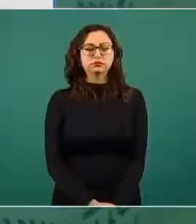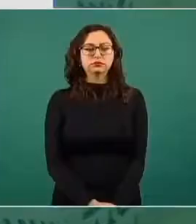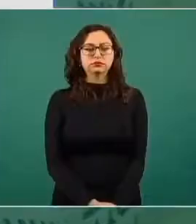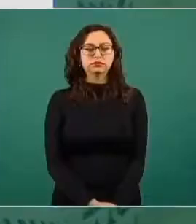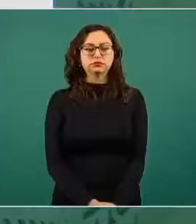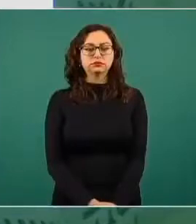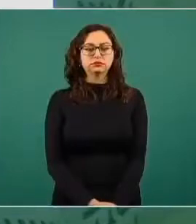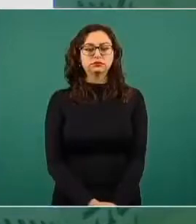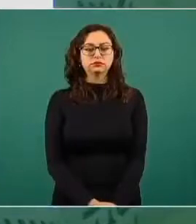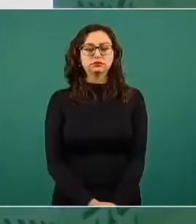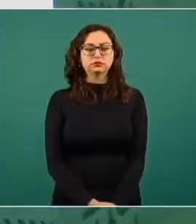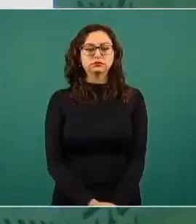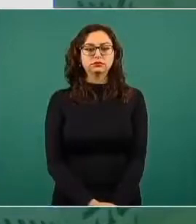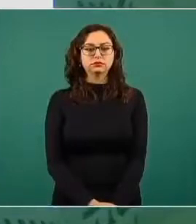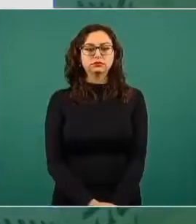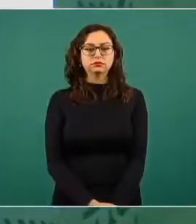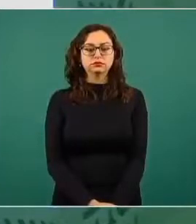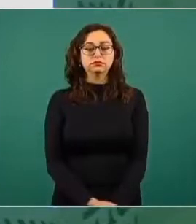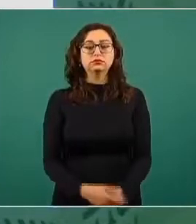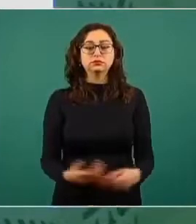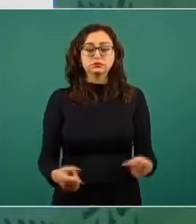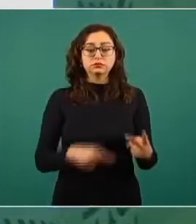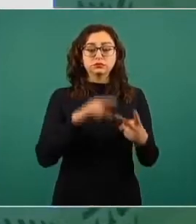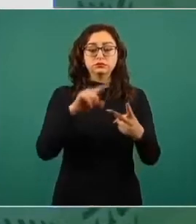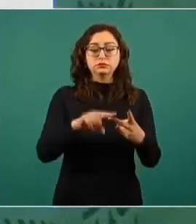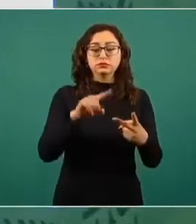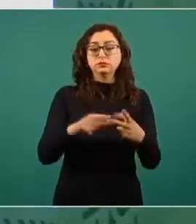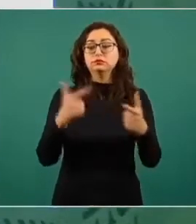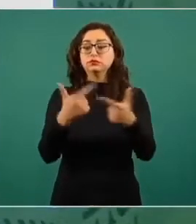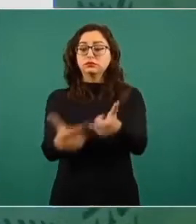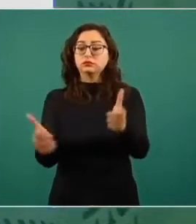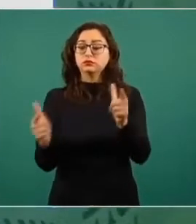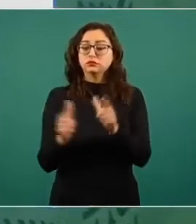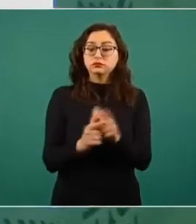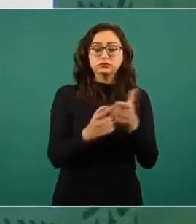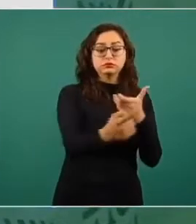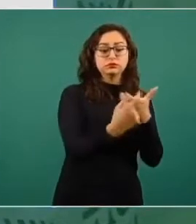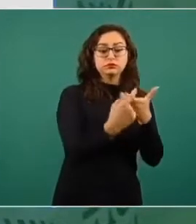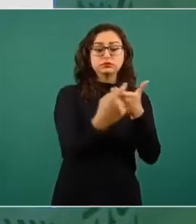y seguimiento en los casos de feminicidio. 3.